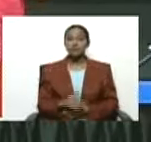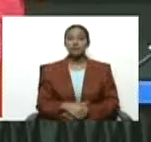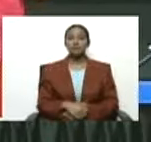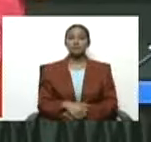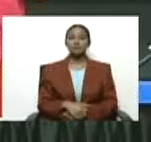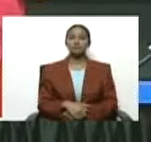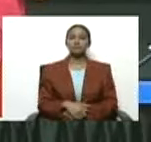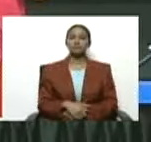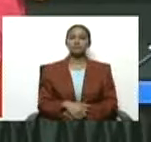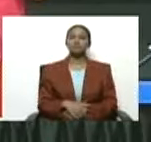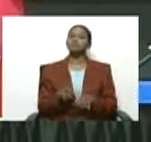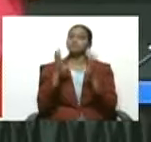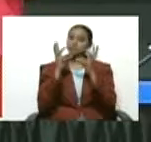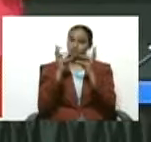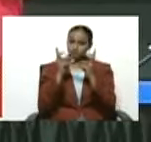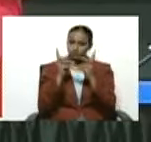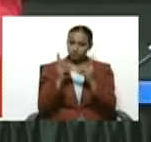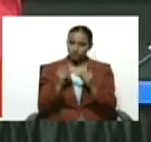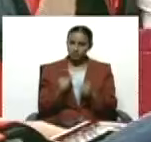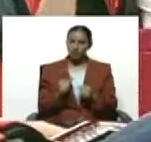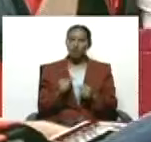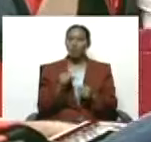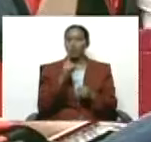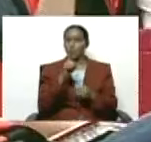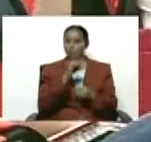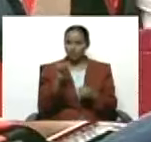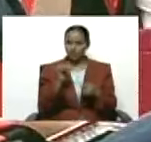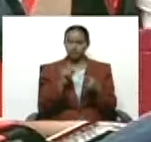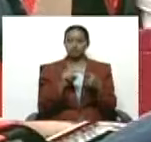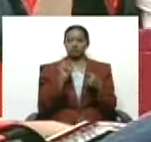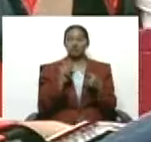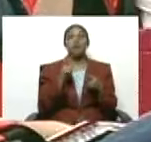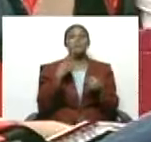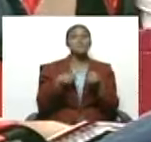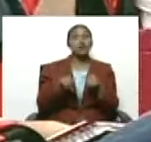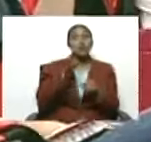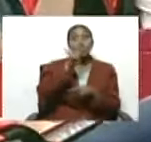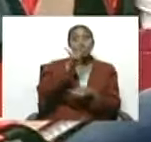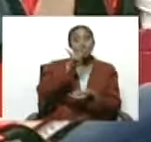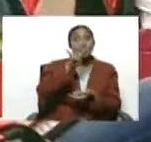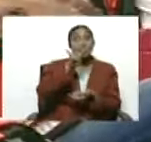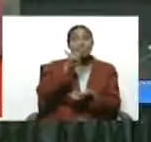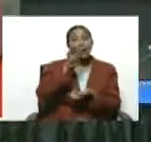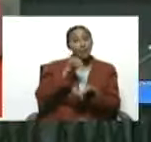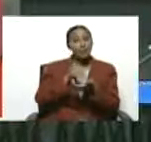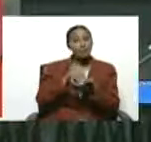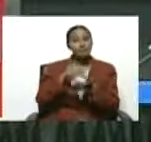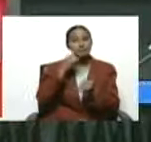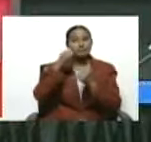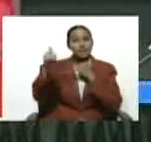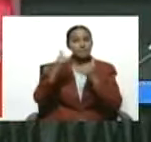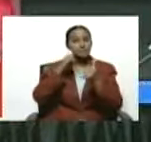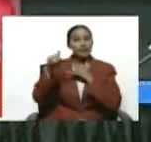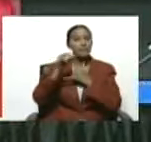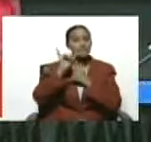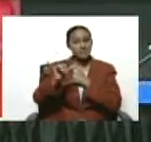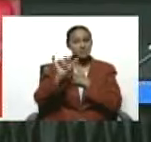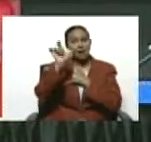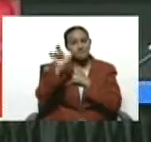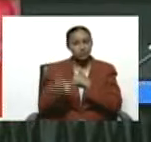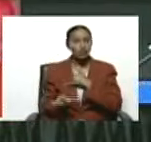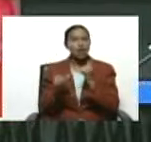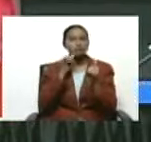Lo contamos una vez, pero lo contactamos cuatro veces. Ese debe ser uno de los votos más seguros,